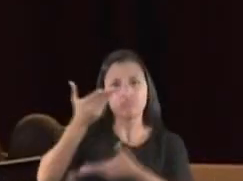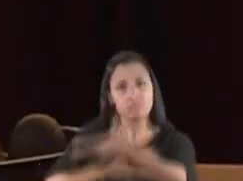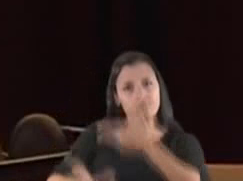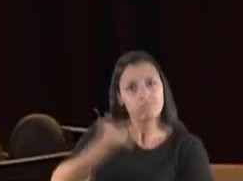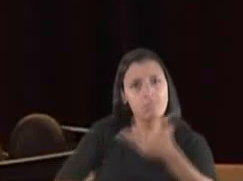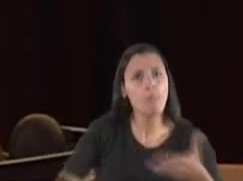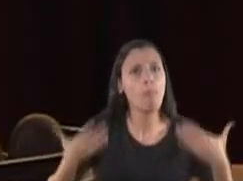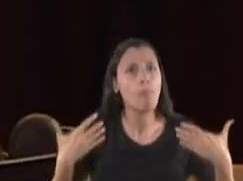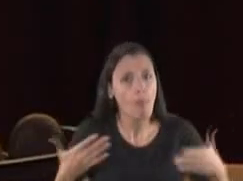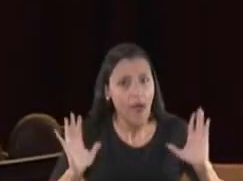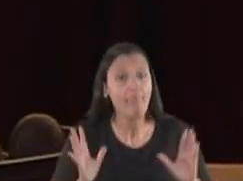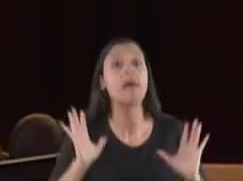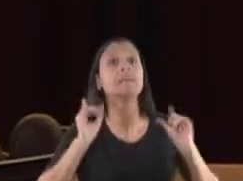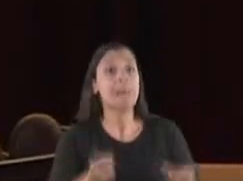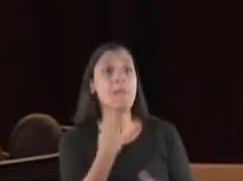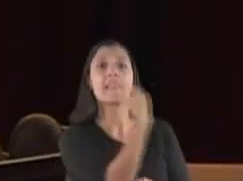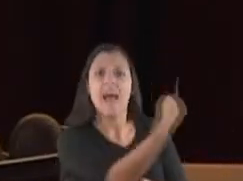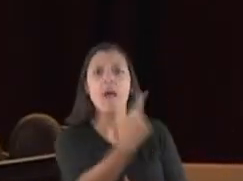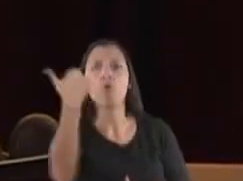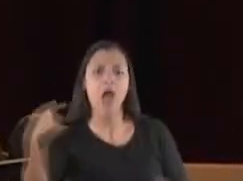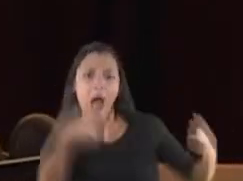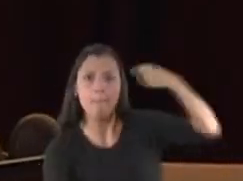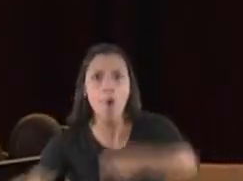comunidad y donde cada uno hacía su aporte.